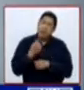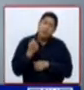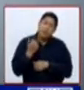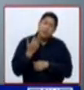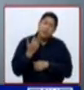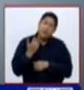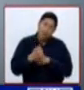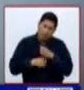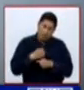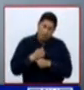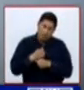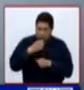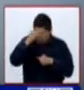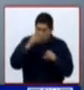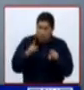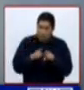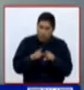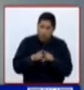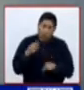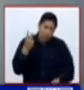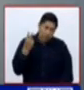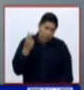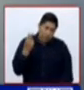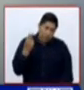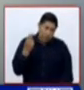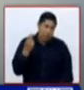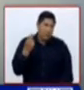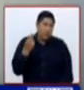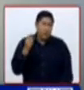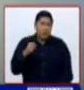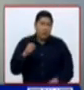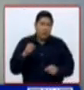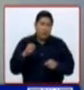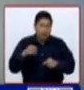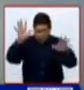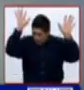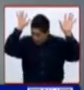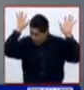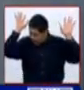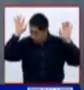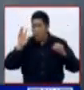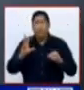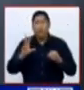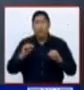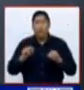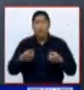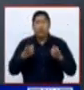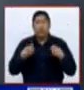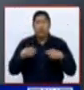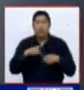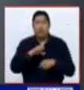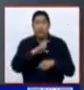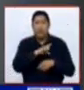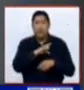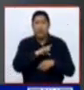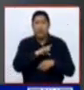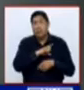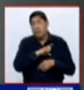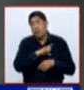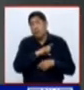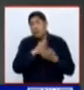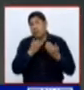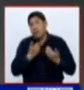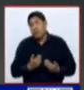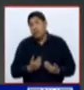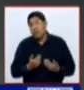son hermanitos. Adolescentes. Bueno, adolescentes que tuvieron que dejarlos en libertad, no vino la policía a intervenir, pero bueno, hasta este